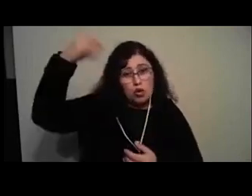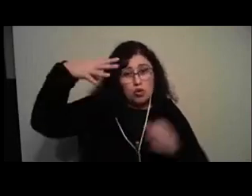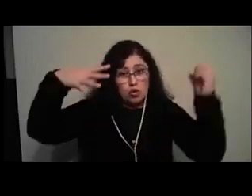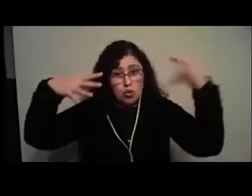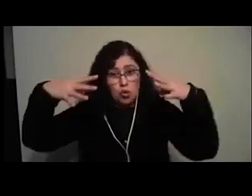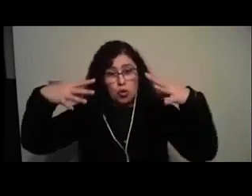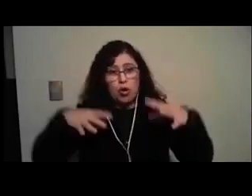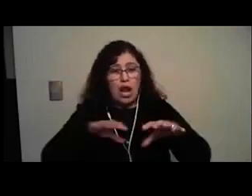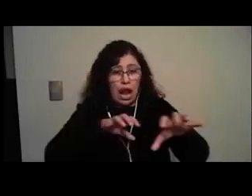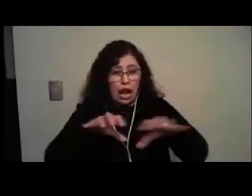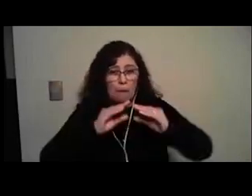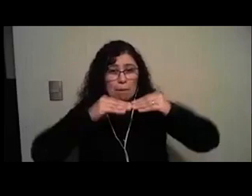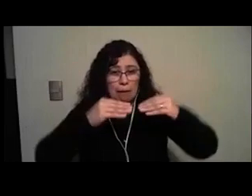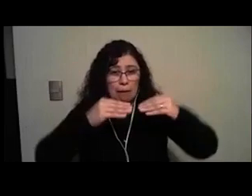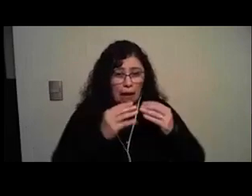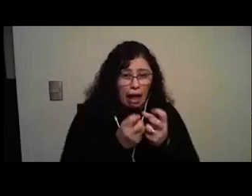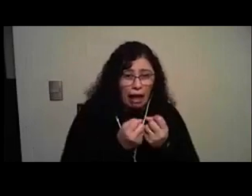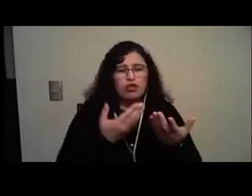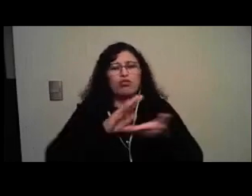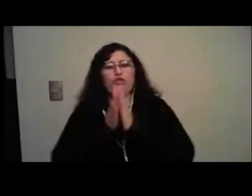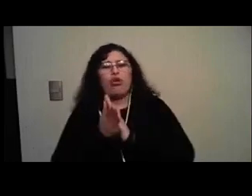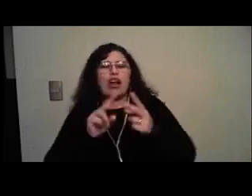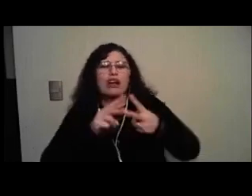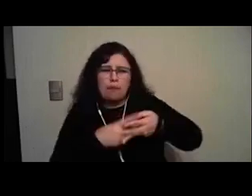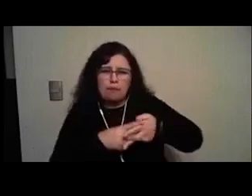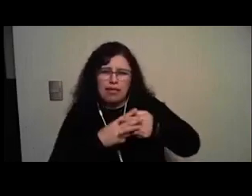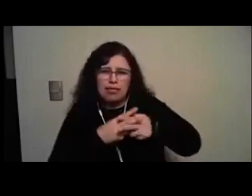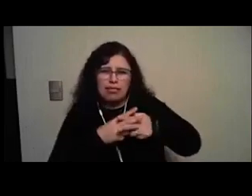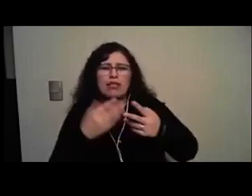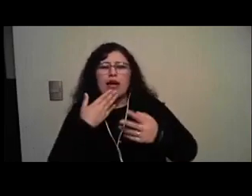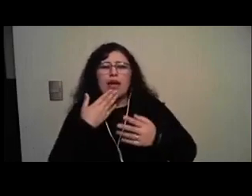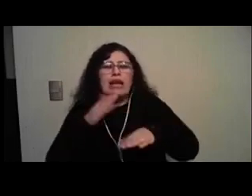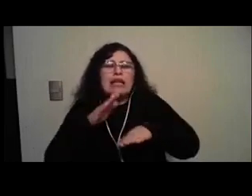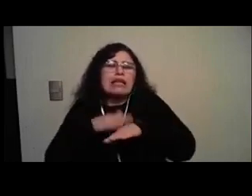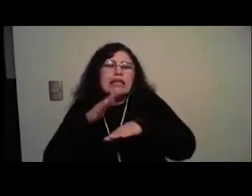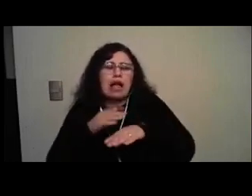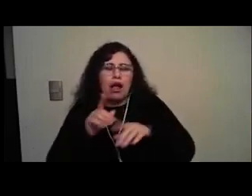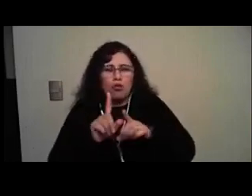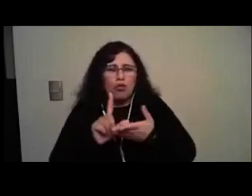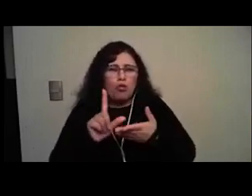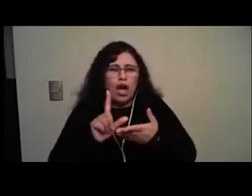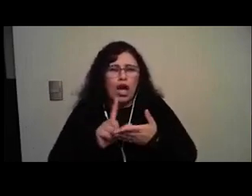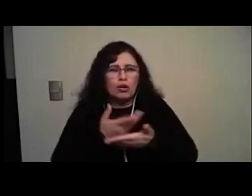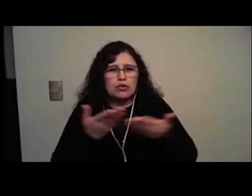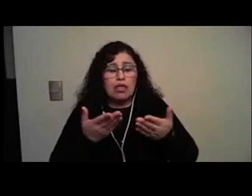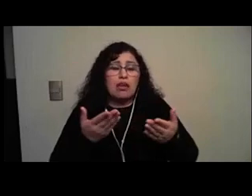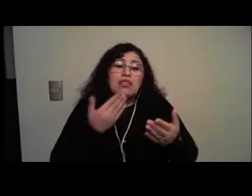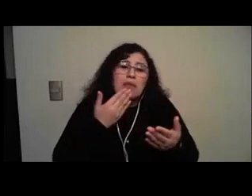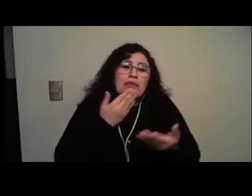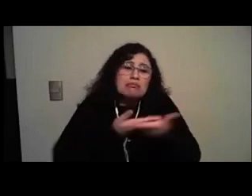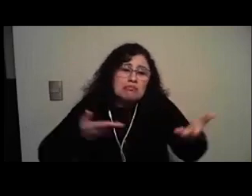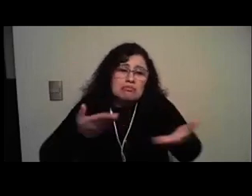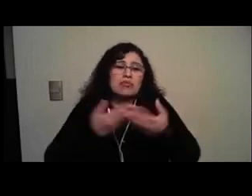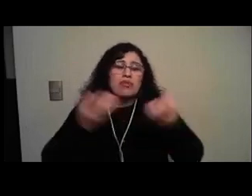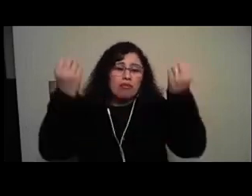la herramienta, ya que sea un ambiente grato, cálido para el aprendizaje en el fondo, ¿ya?